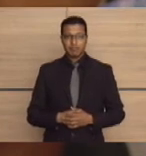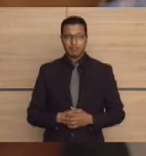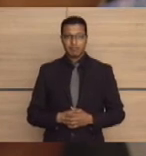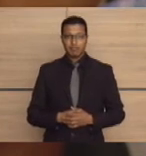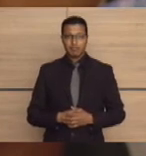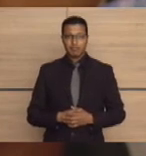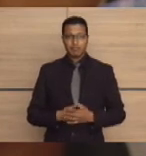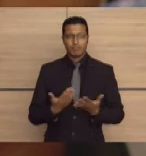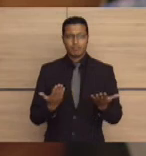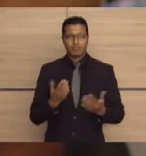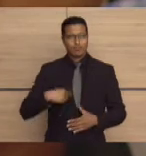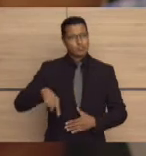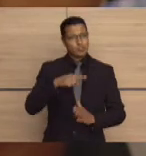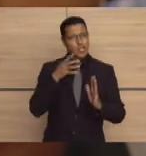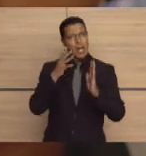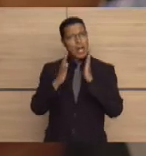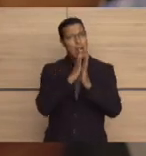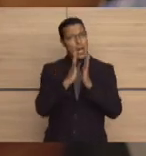¿Por qué necesitamos un relato?